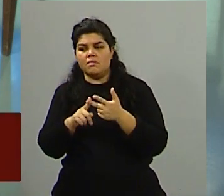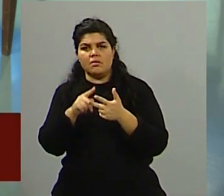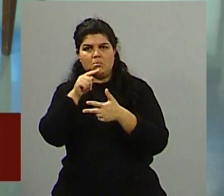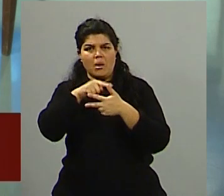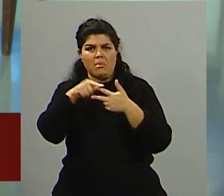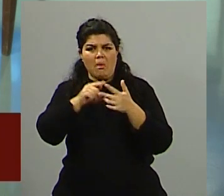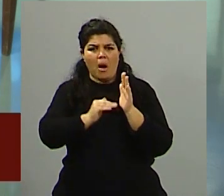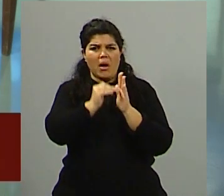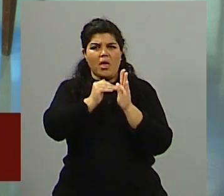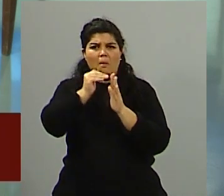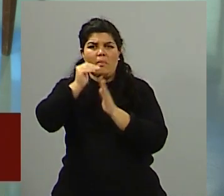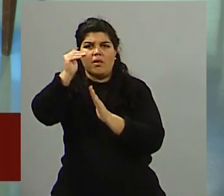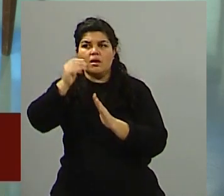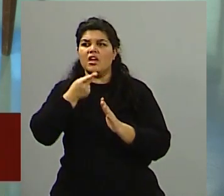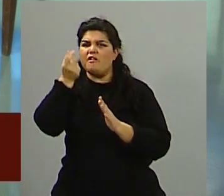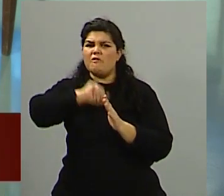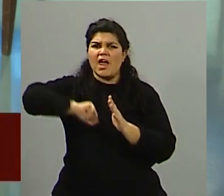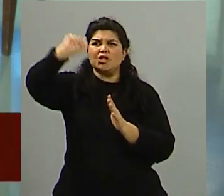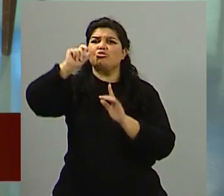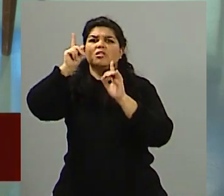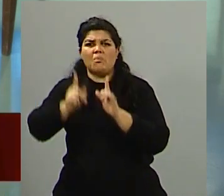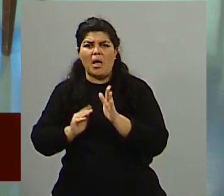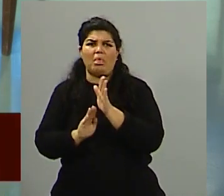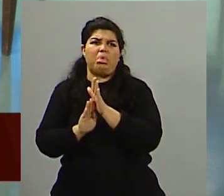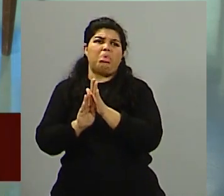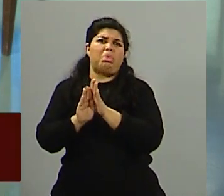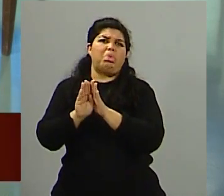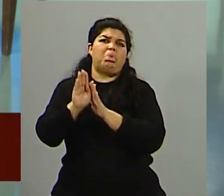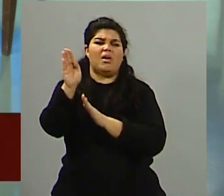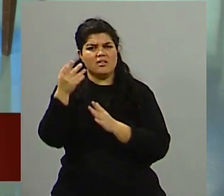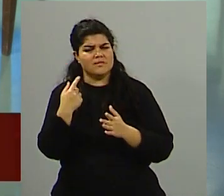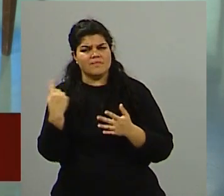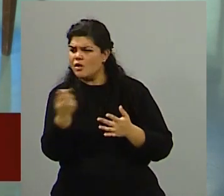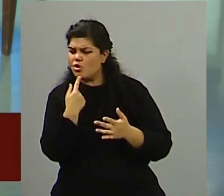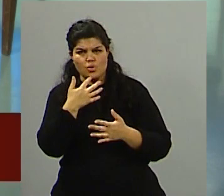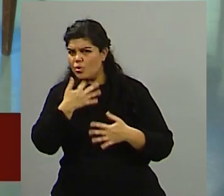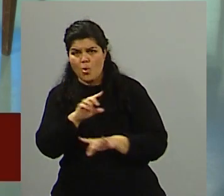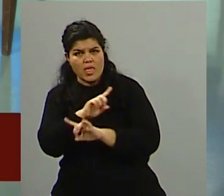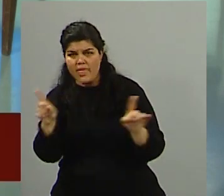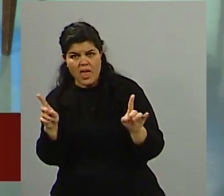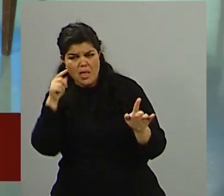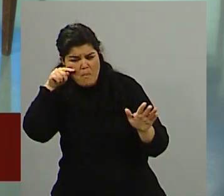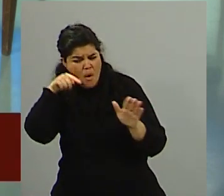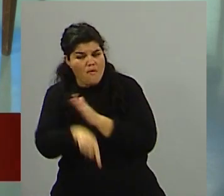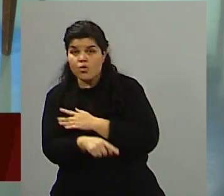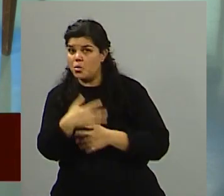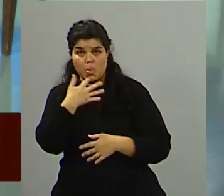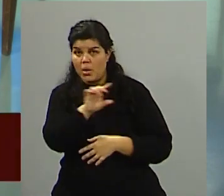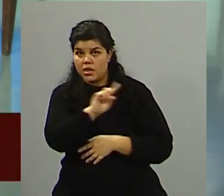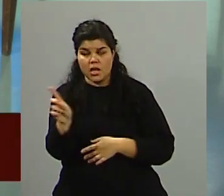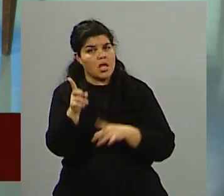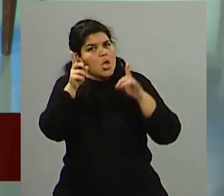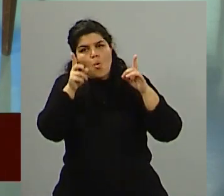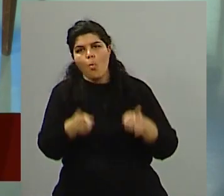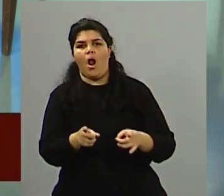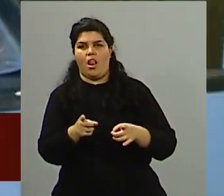que vemos todos los meses y que nos genera como esa expectativa, ¿no? Aunque tal vez no lo entendamos tanto, pero sabemos que nos jode aún más. Sí, vos vas a la carnicería, ves que los precios suben y